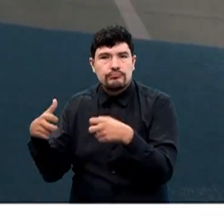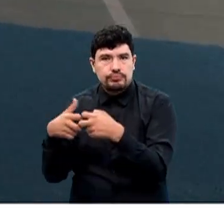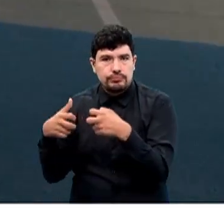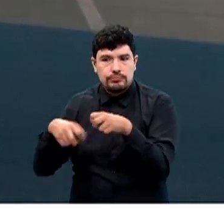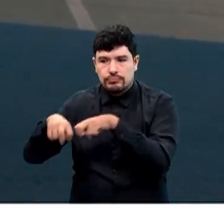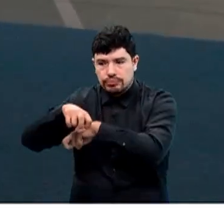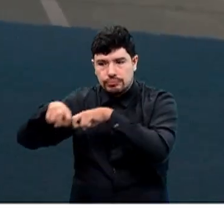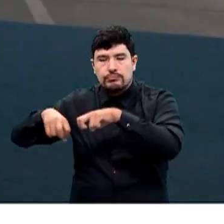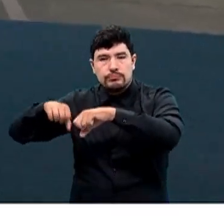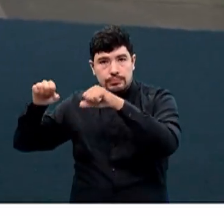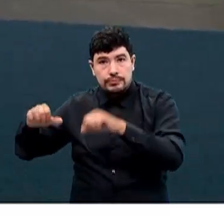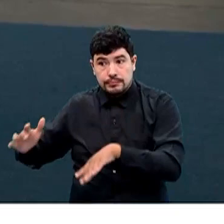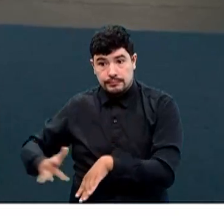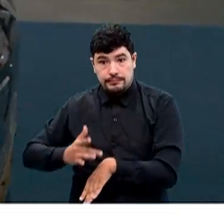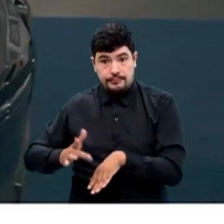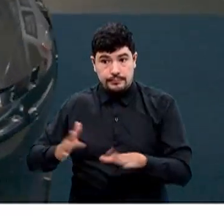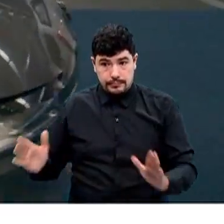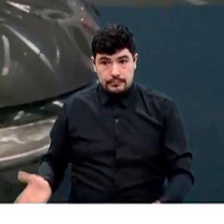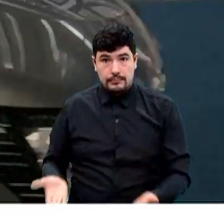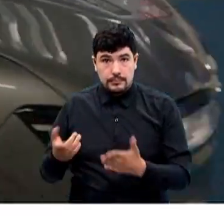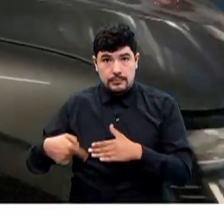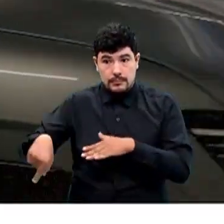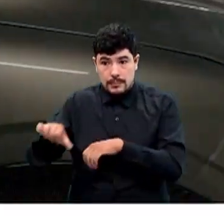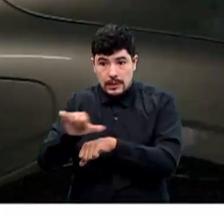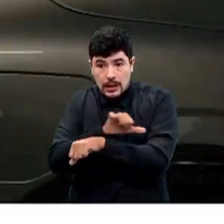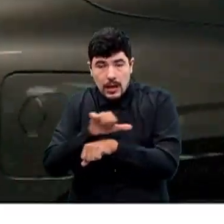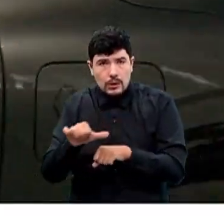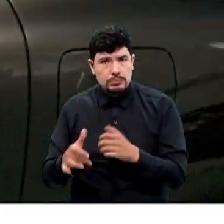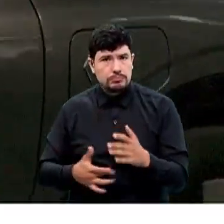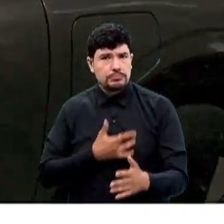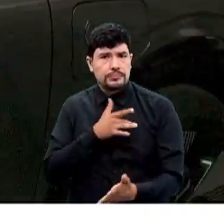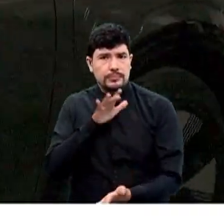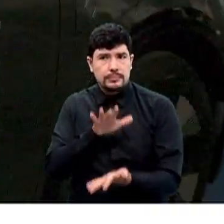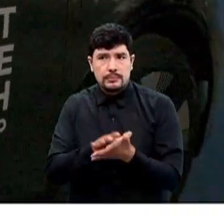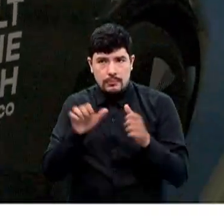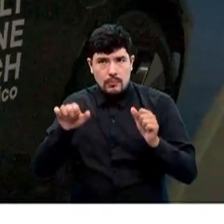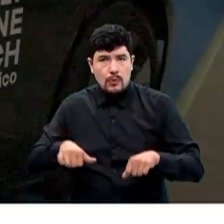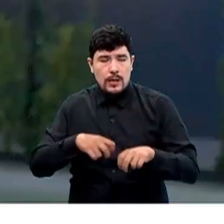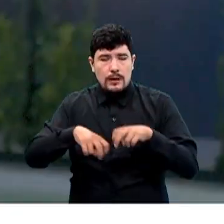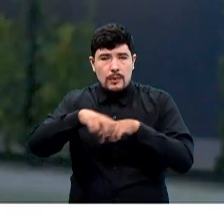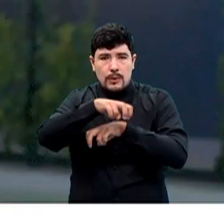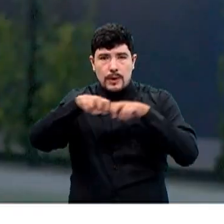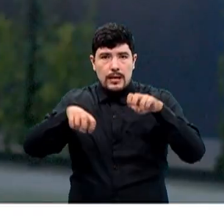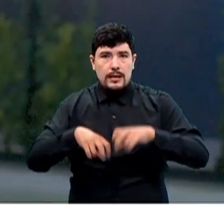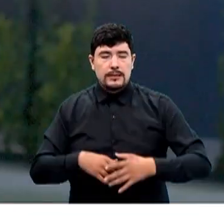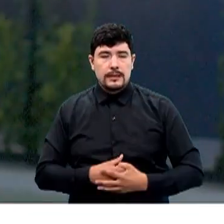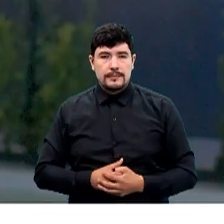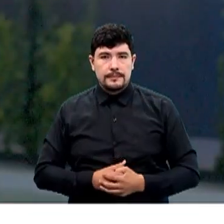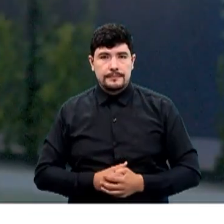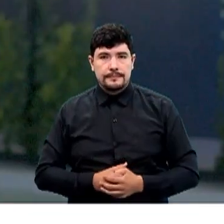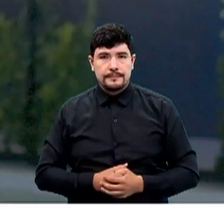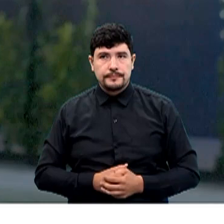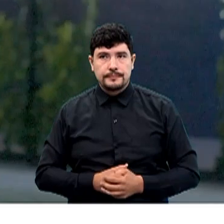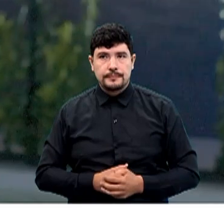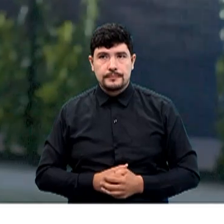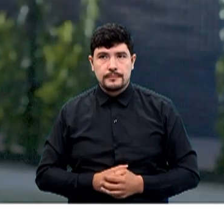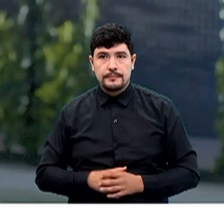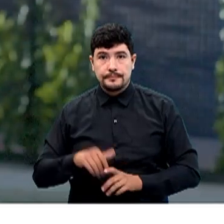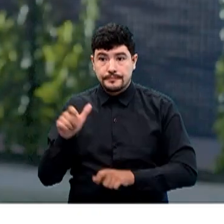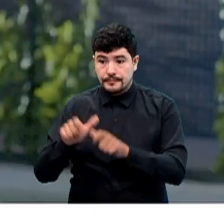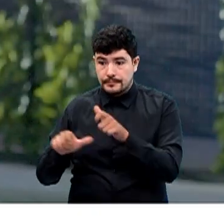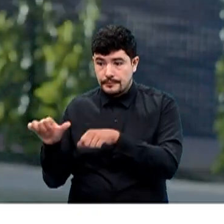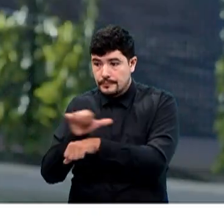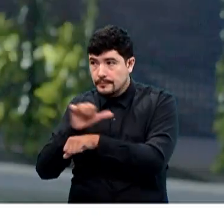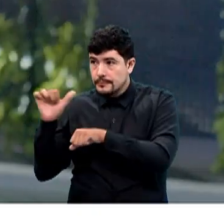y brindando a los usuarios de estos vehículos la tranquilidad de movilizarse por la región. Hay muchas personas que vienen con sus vehículos